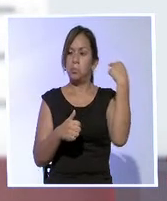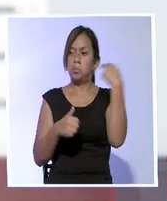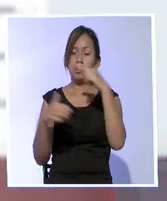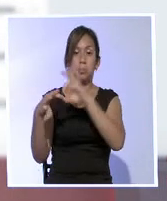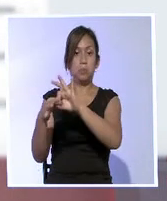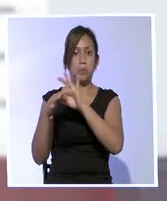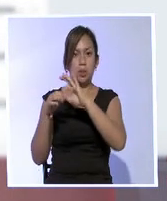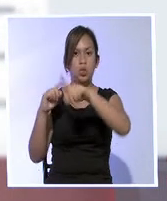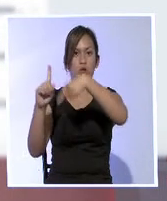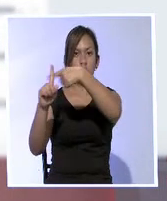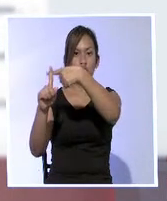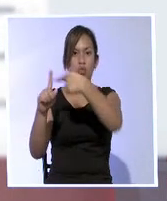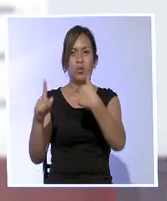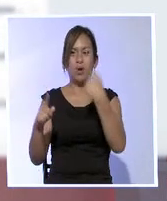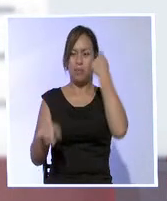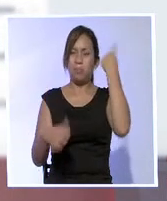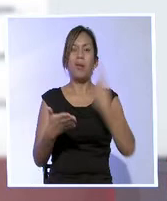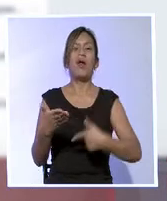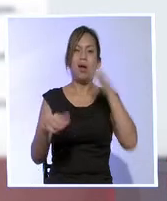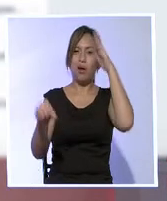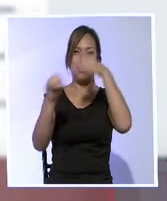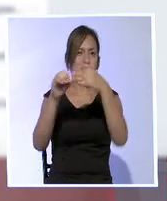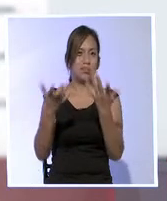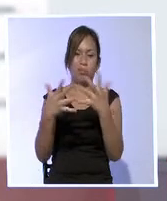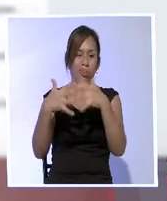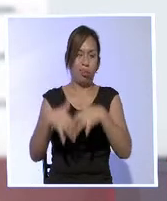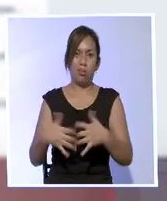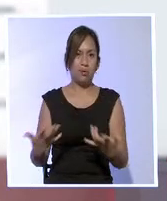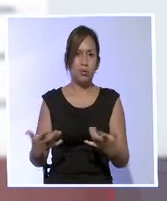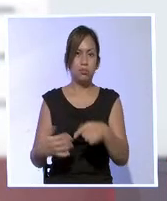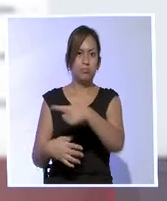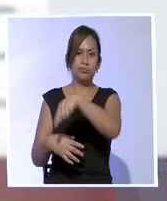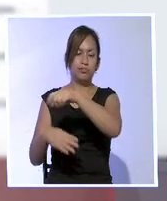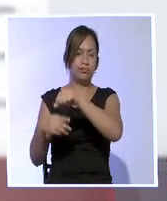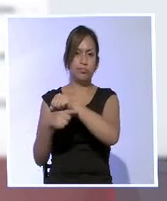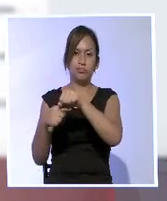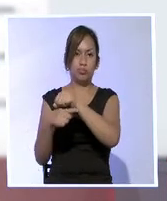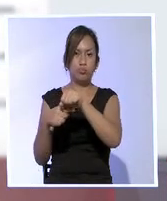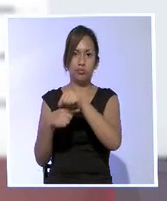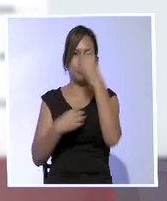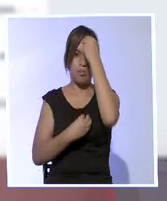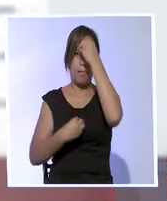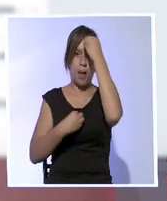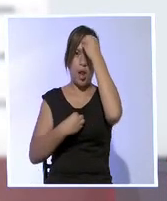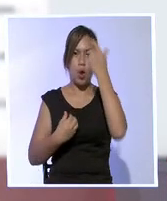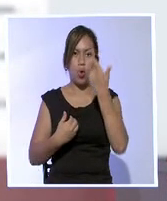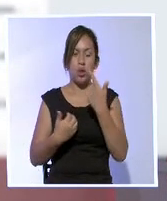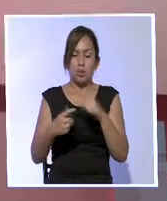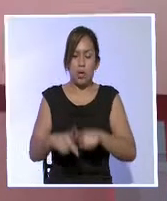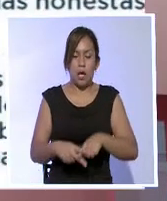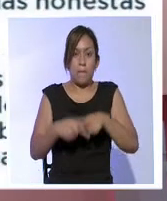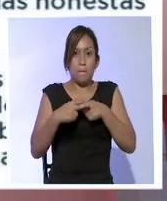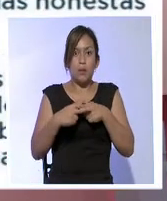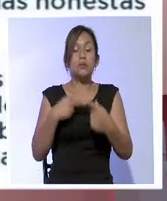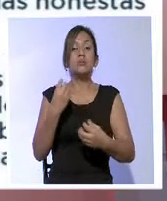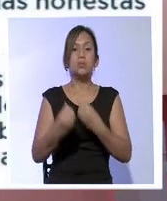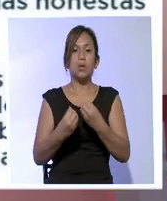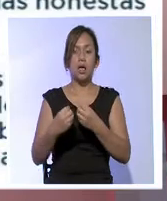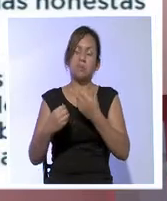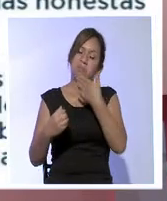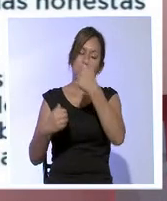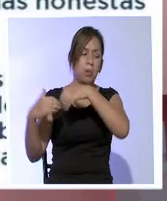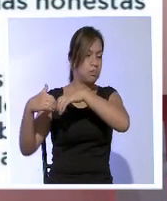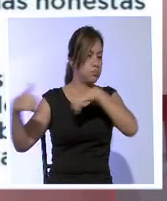zuma ha perdido sentido porque no ha llevado a la práctica legislativa los principios que la inspiraron mauricio